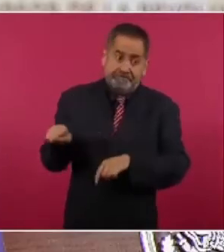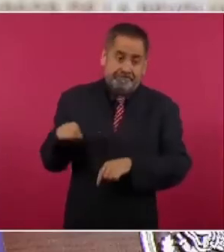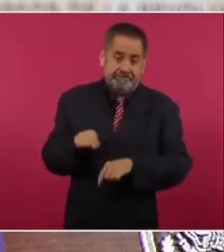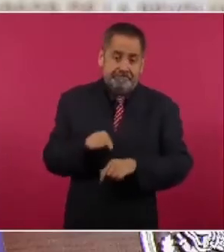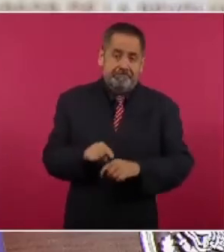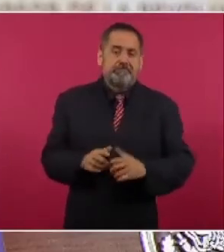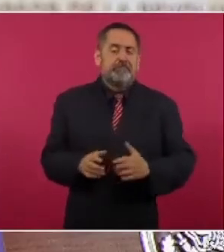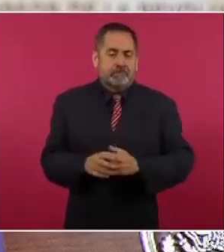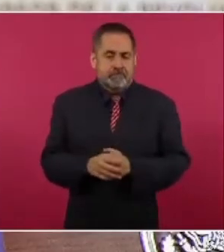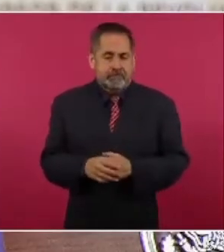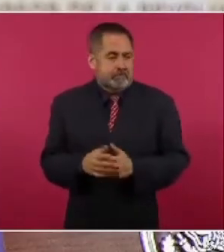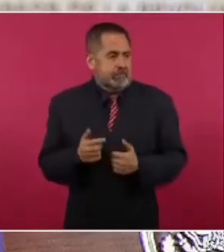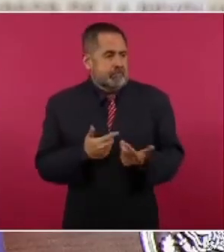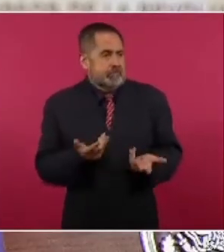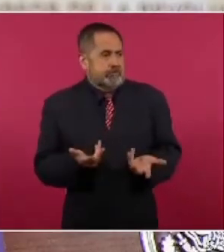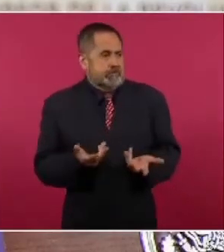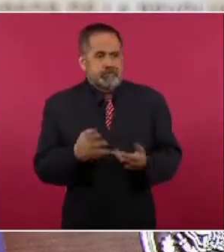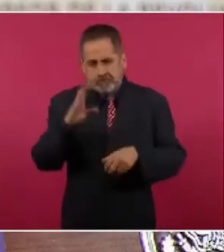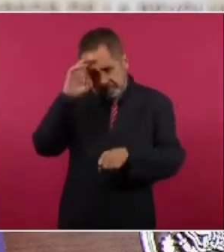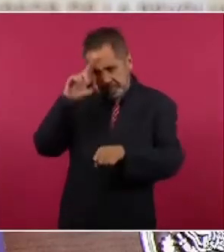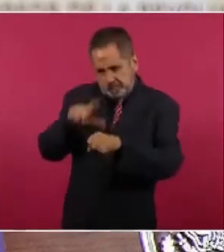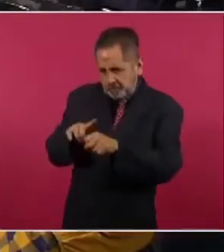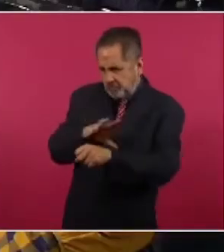¿Qué seríamos?